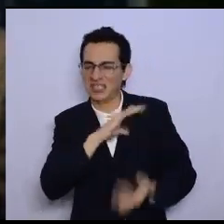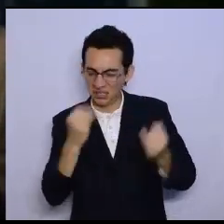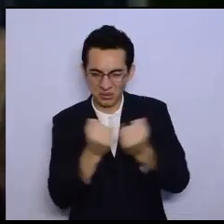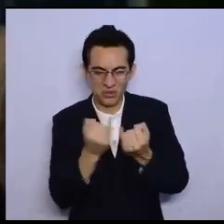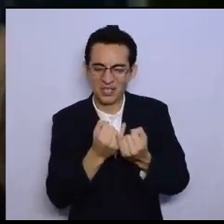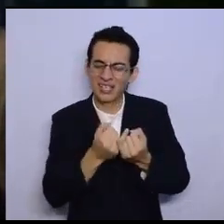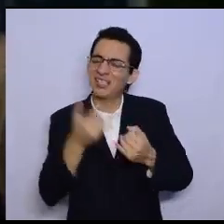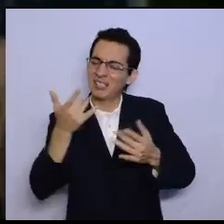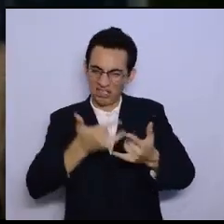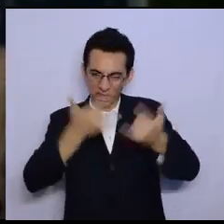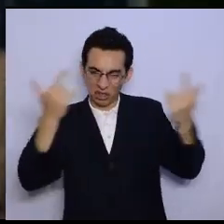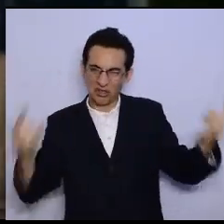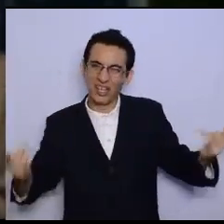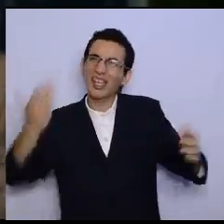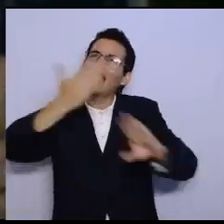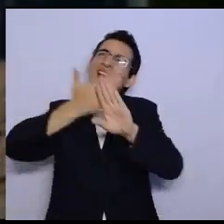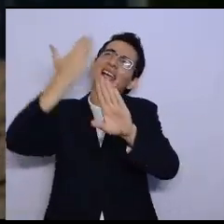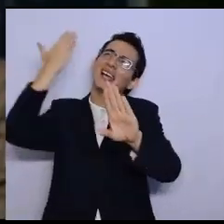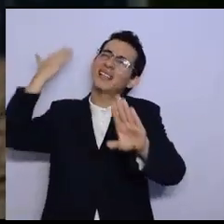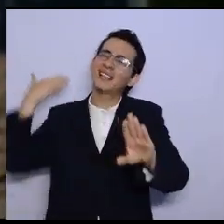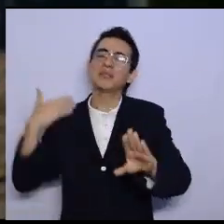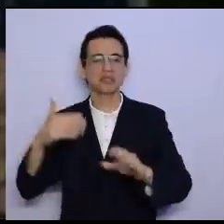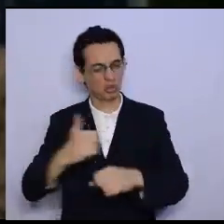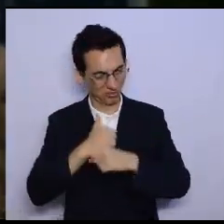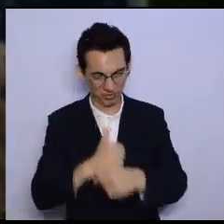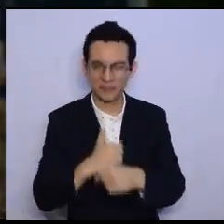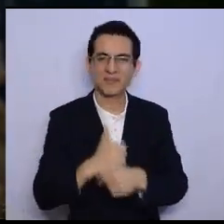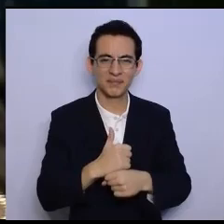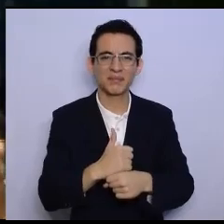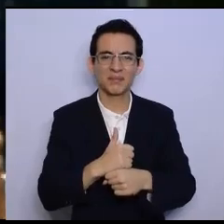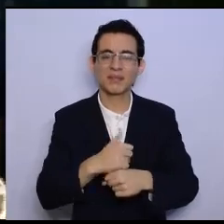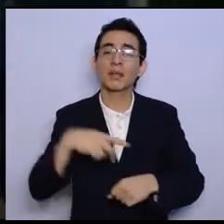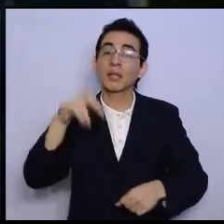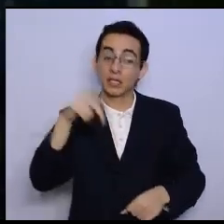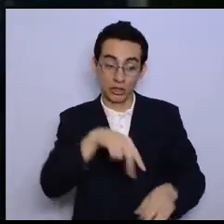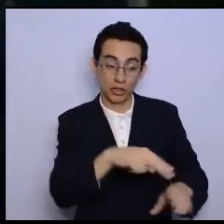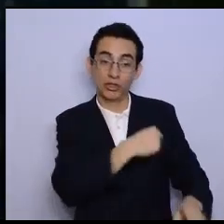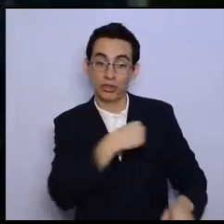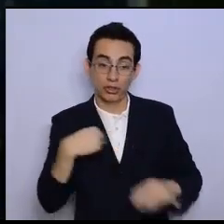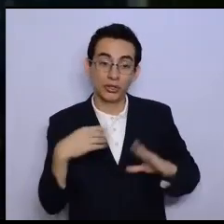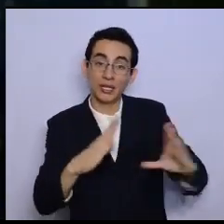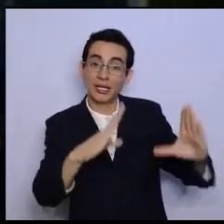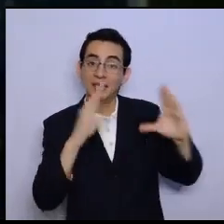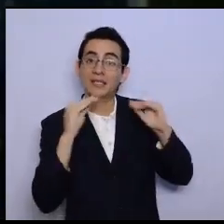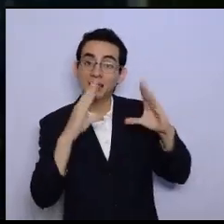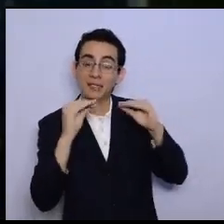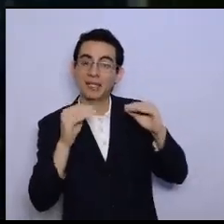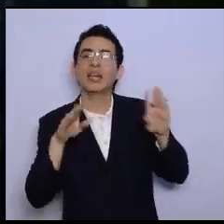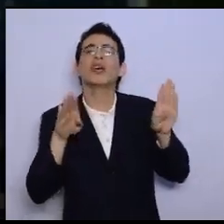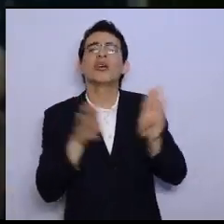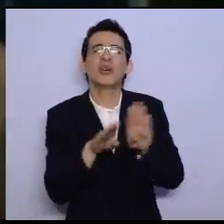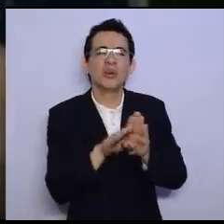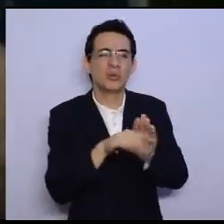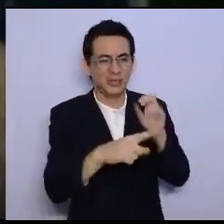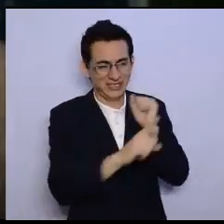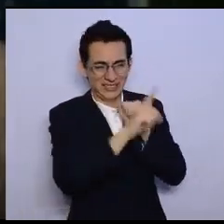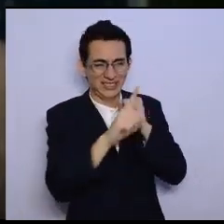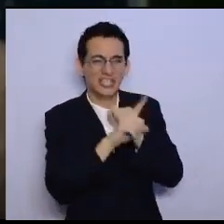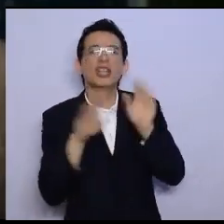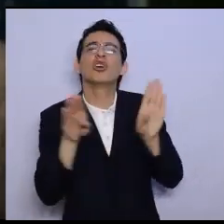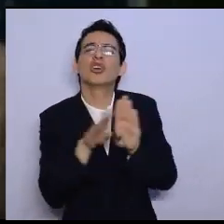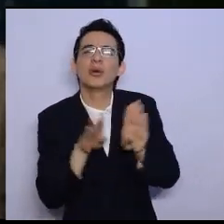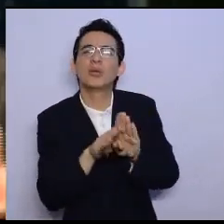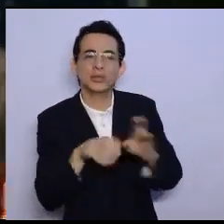sufrimiento, pero sin embargo sus vidas nos enseñan cómo enfrentaron esas